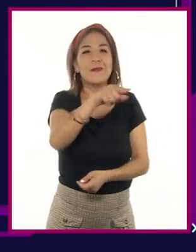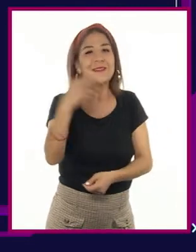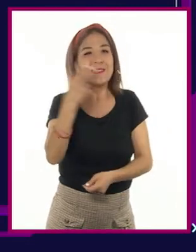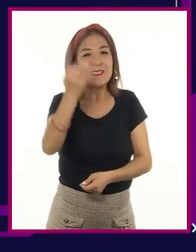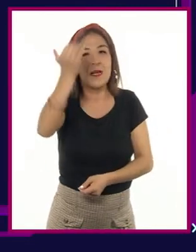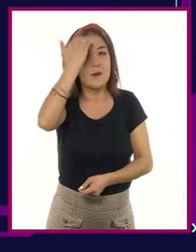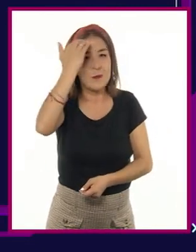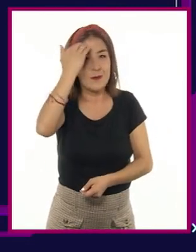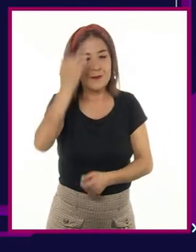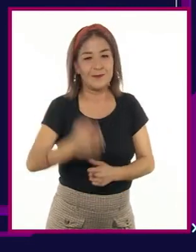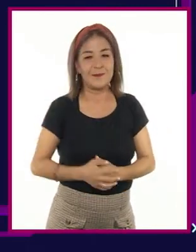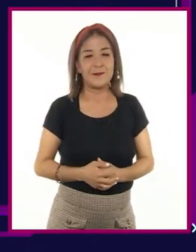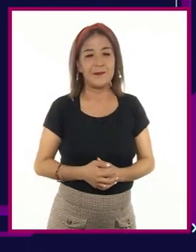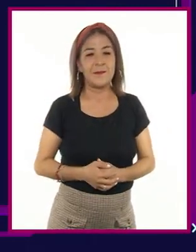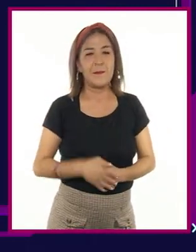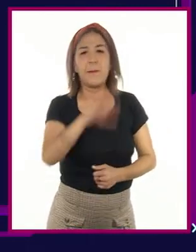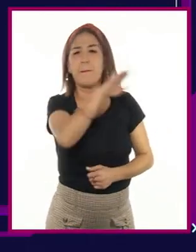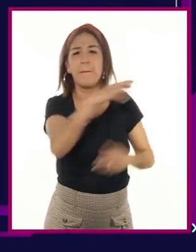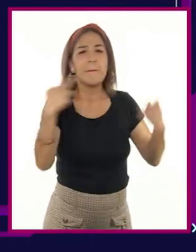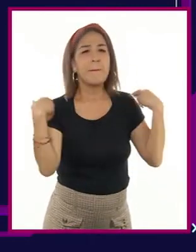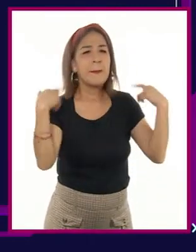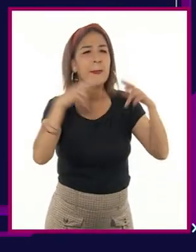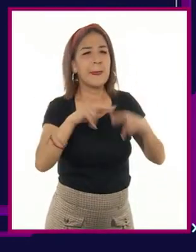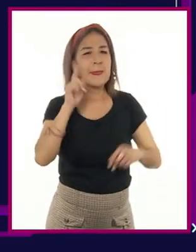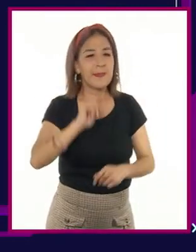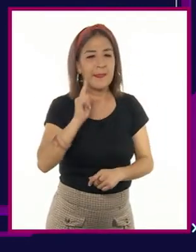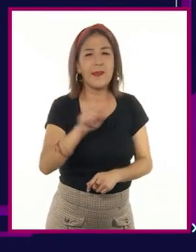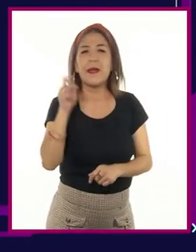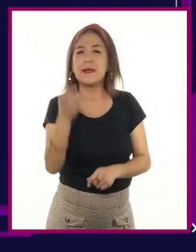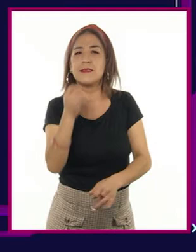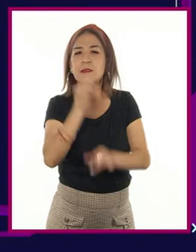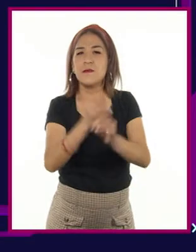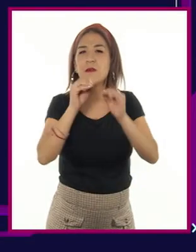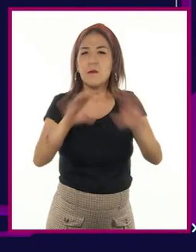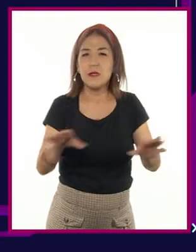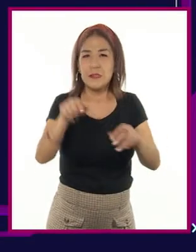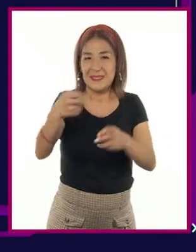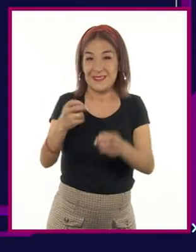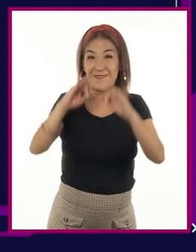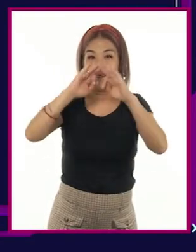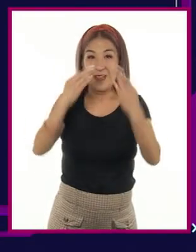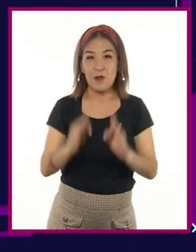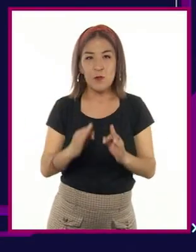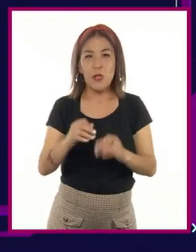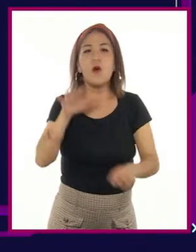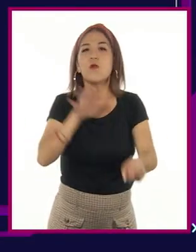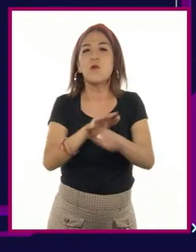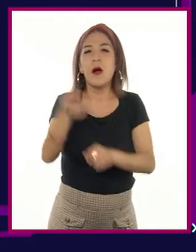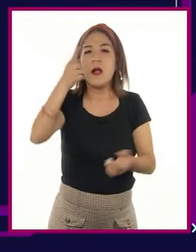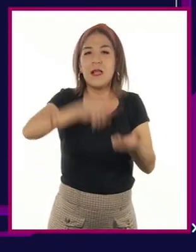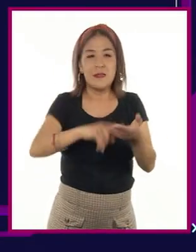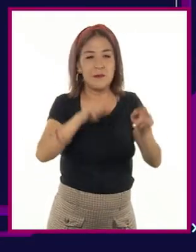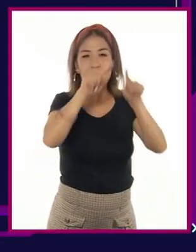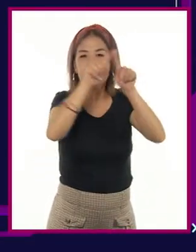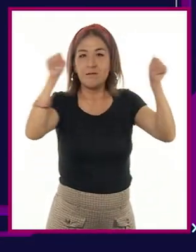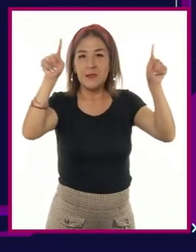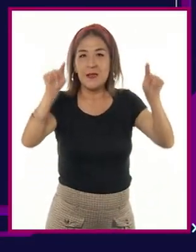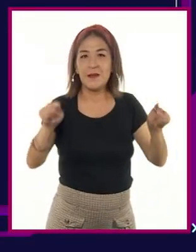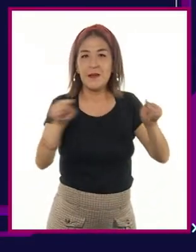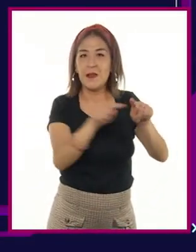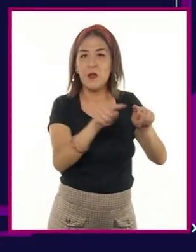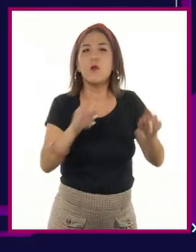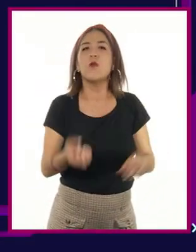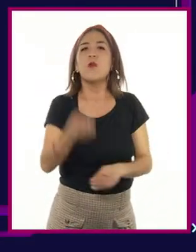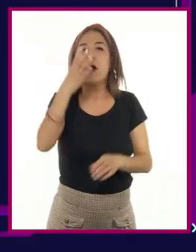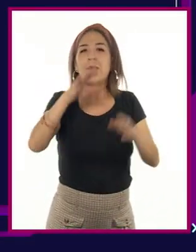conocerlo maestra concepción según los datos de la figura cual es el perímetro del rombo y b al